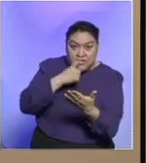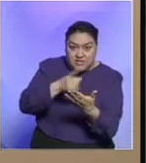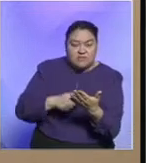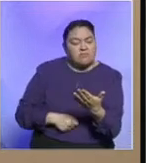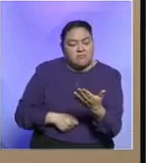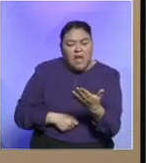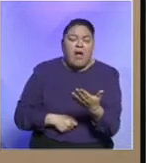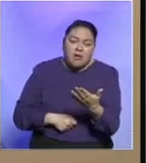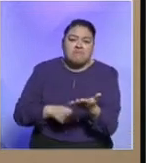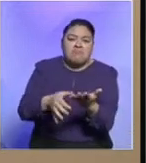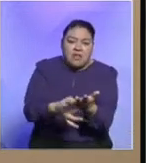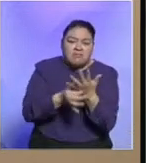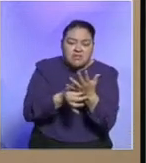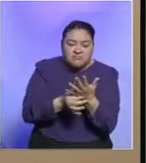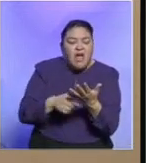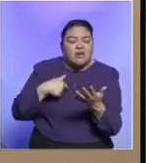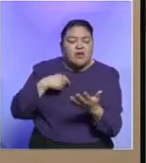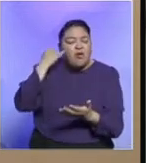lo que